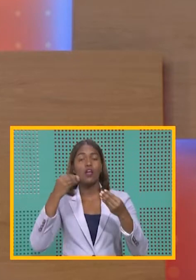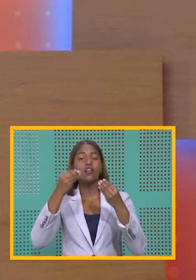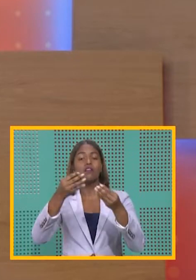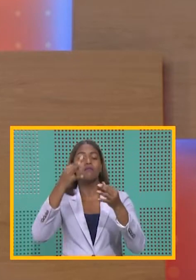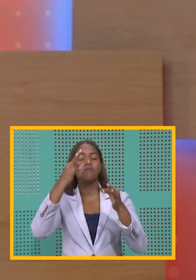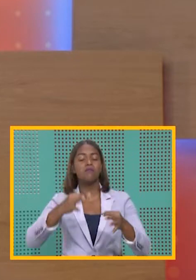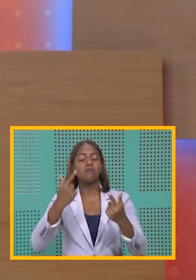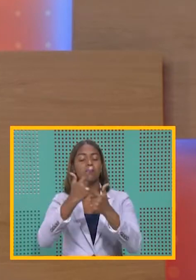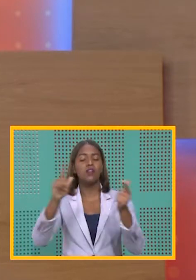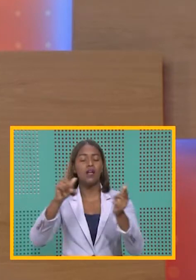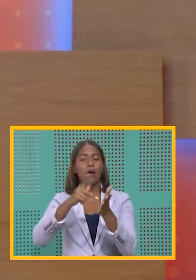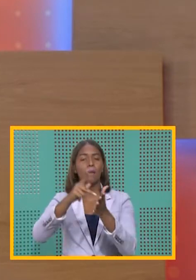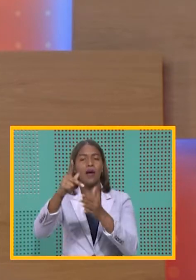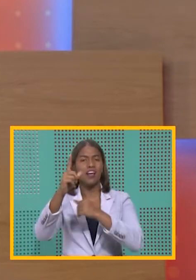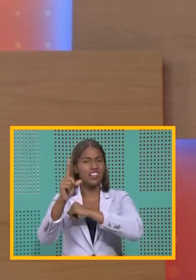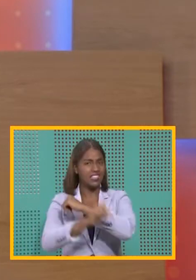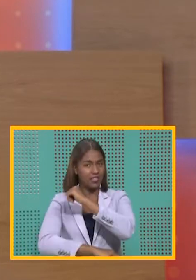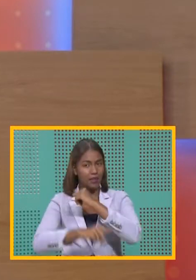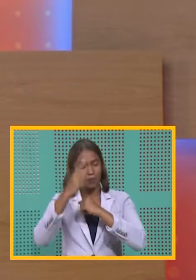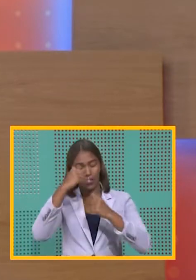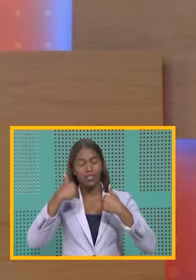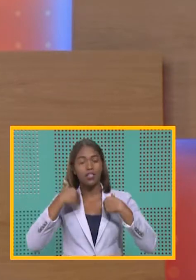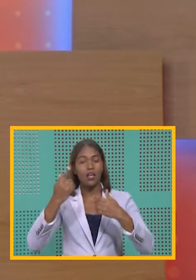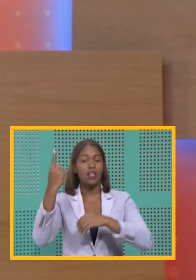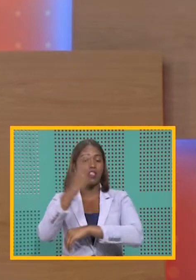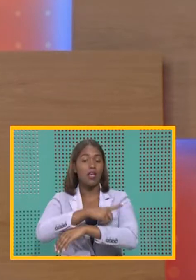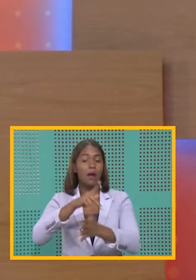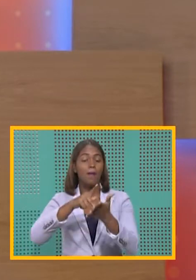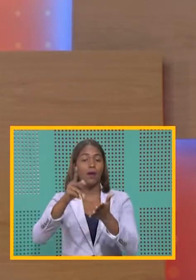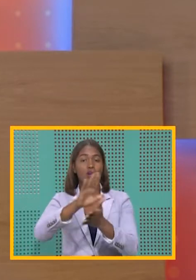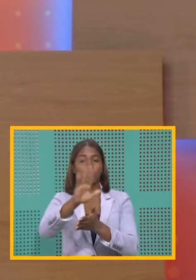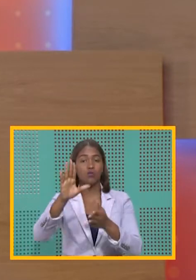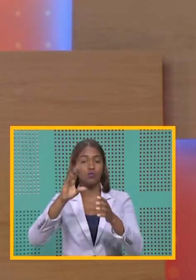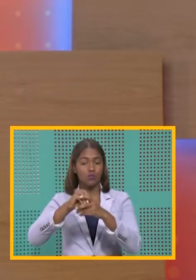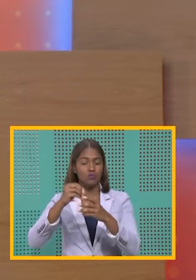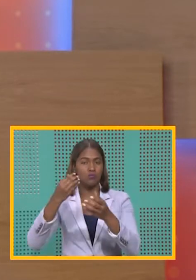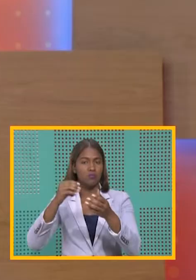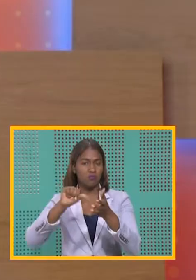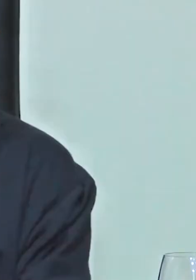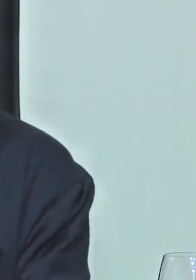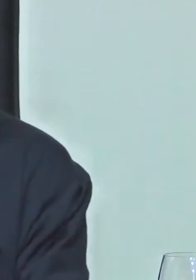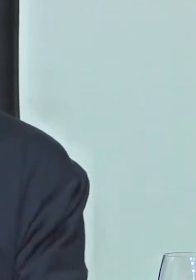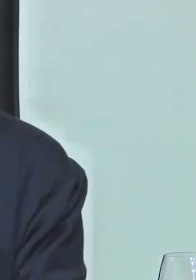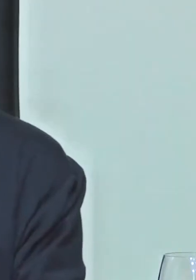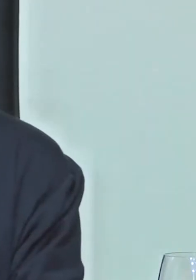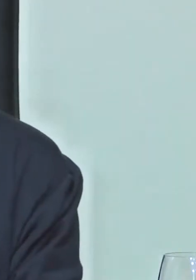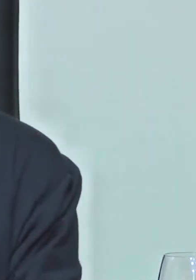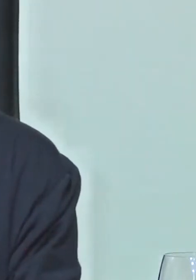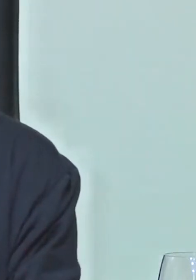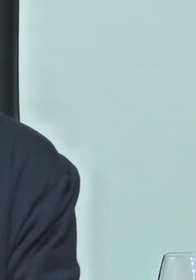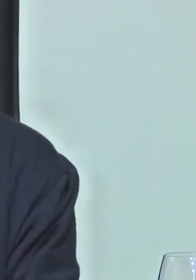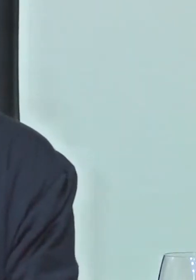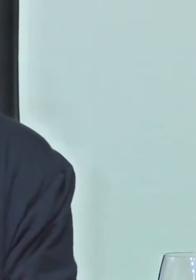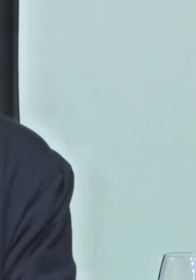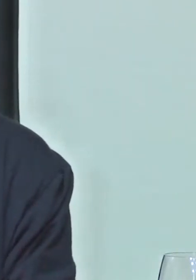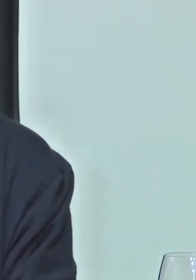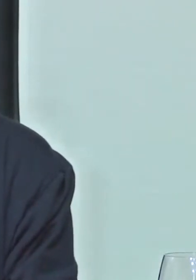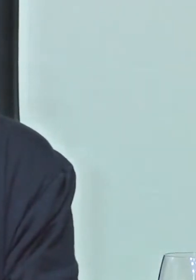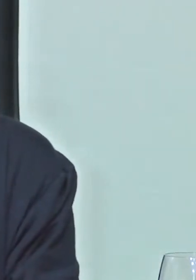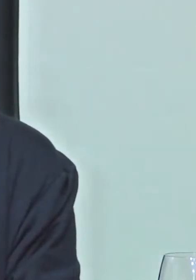productores del pago de recargos para ponerse al día en el pago de sus impuestos. Contamos más. El licenciado Magín